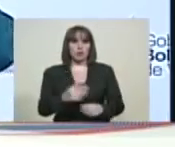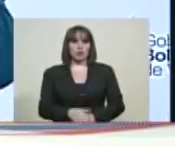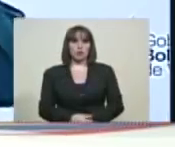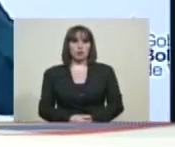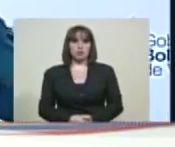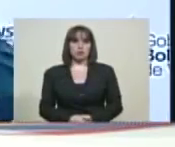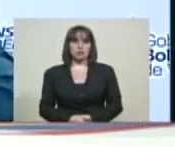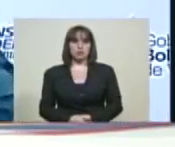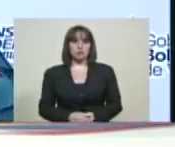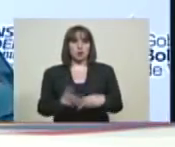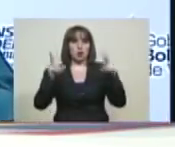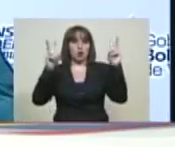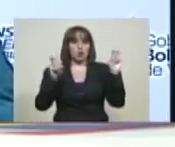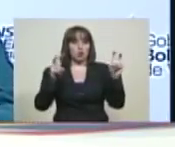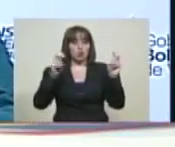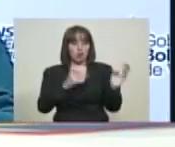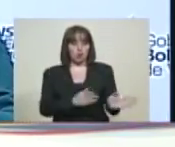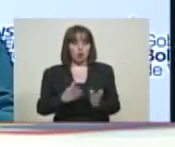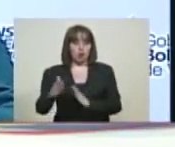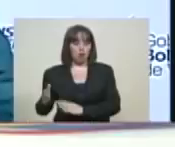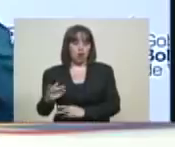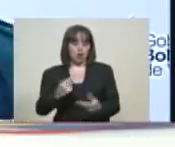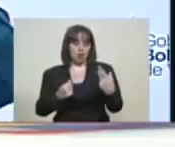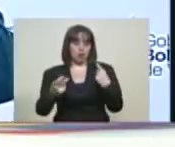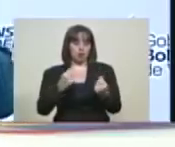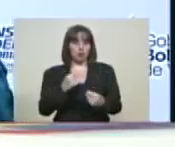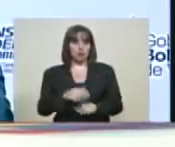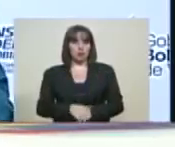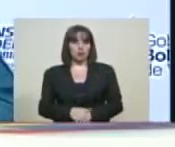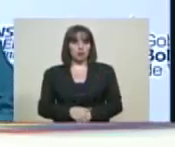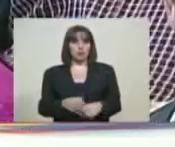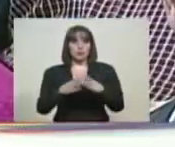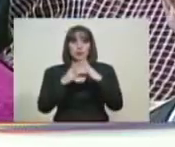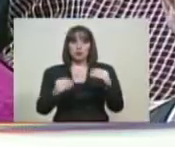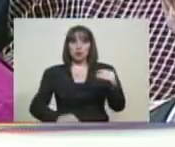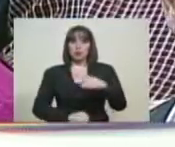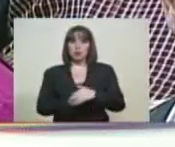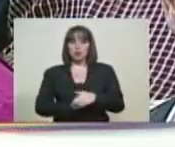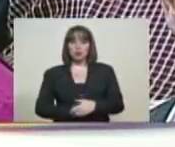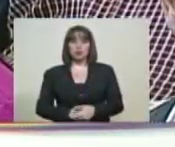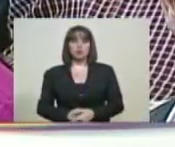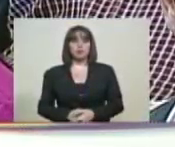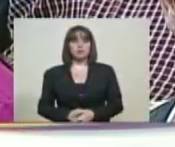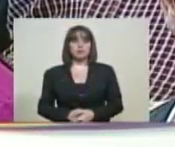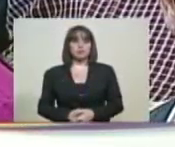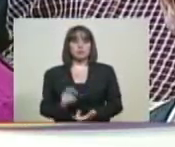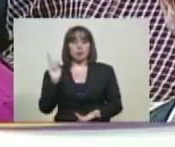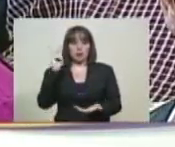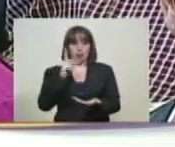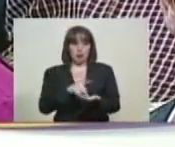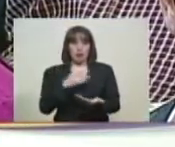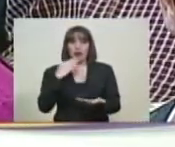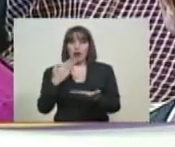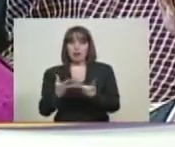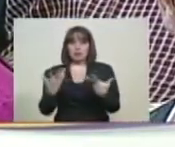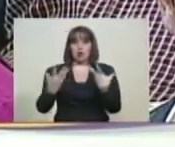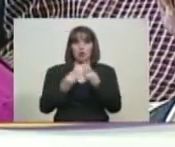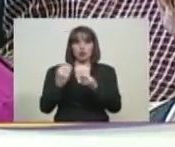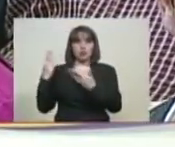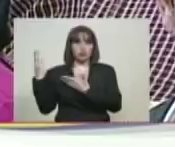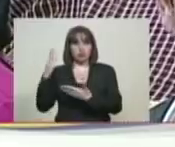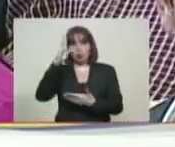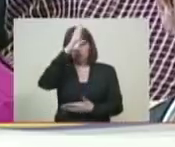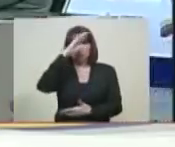nuevo orden económico y le dije todo mi apoyo y llegué a ellos gracias a nuestra gobernadora